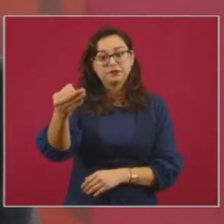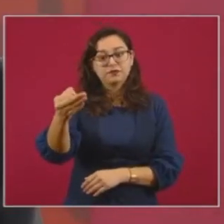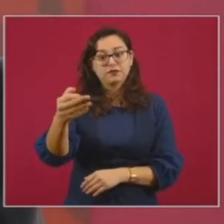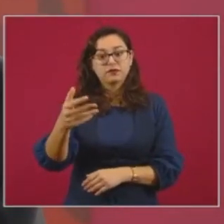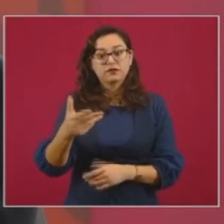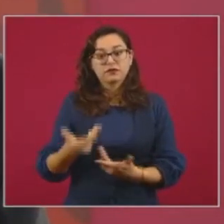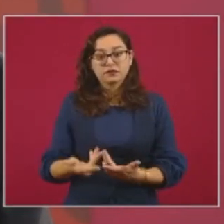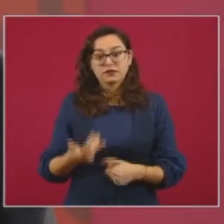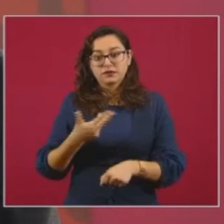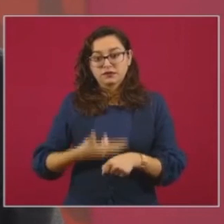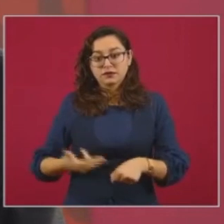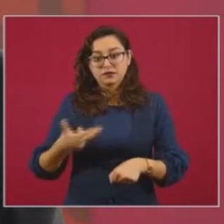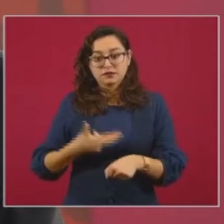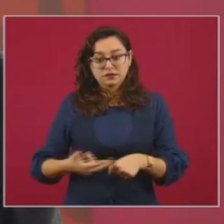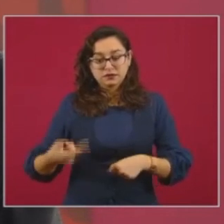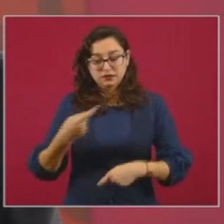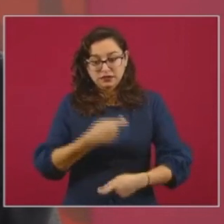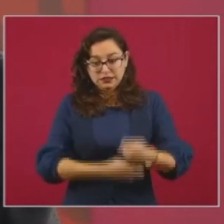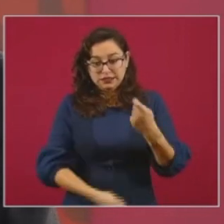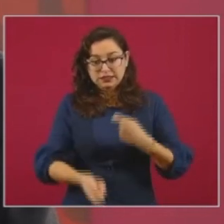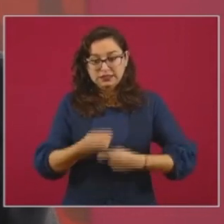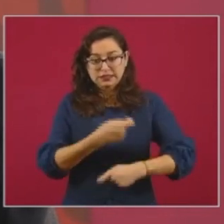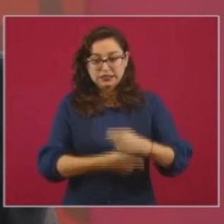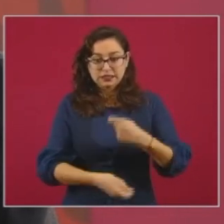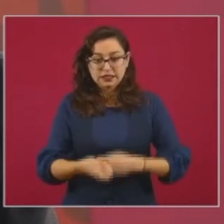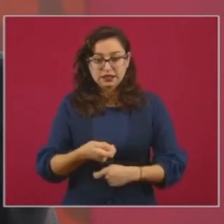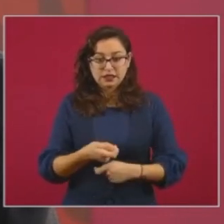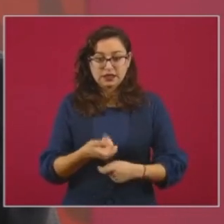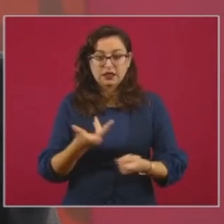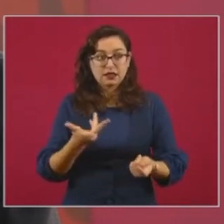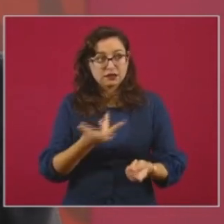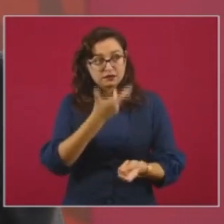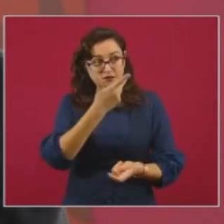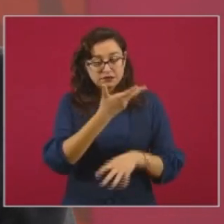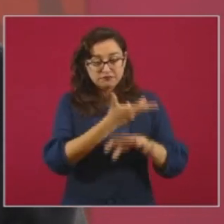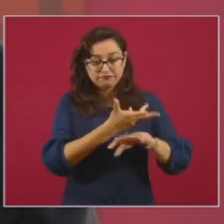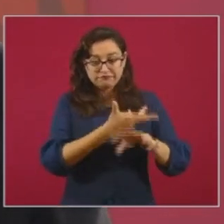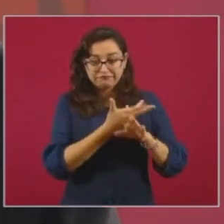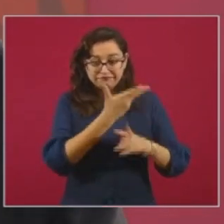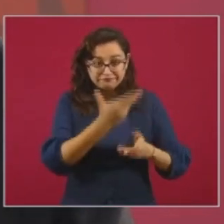ese trámite de la obtención del beneplácito.